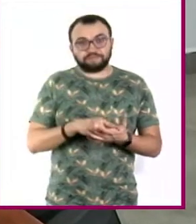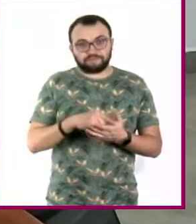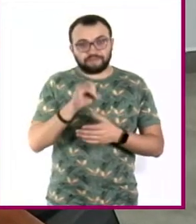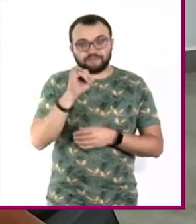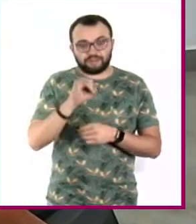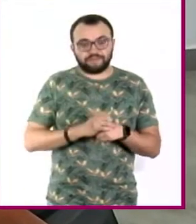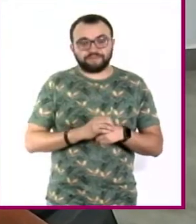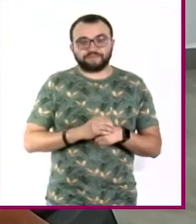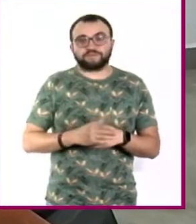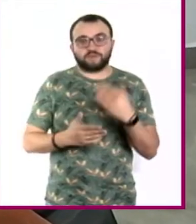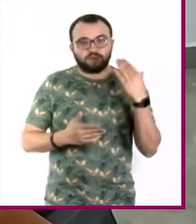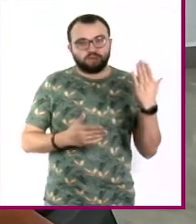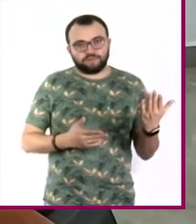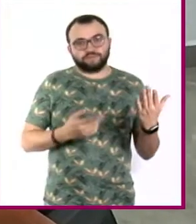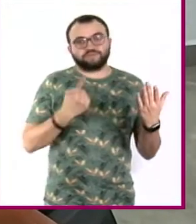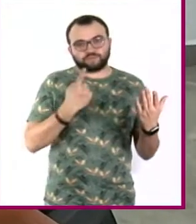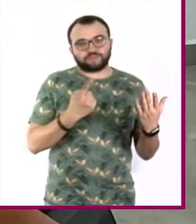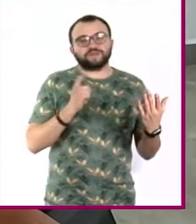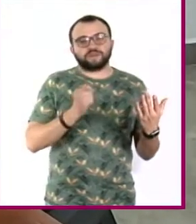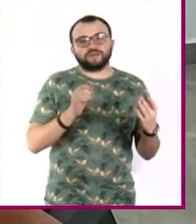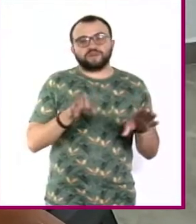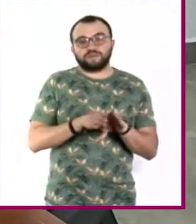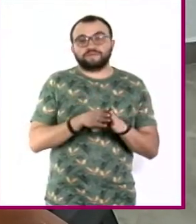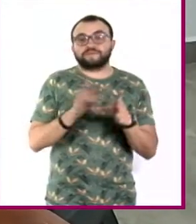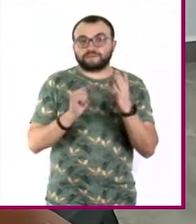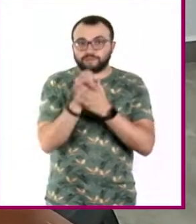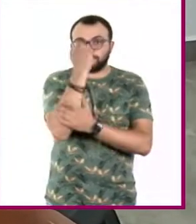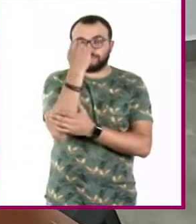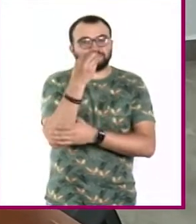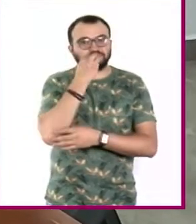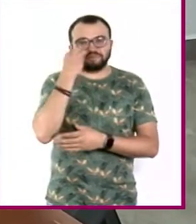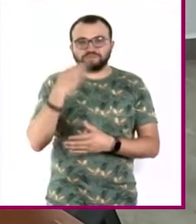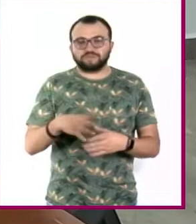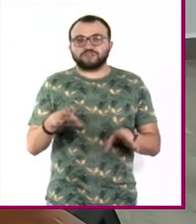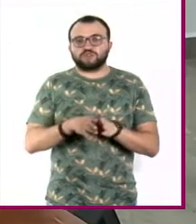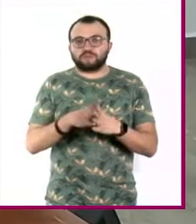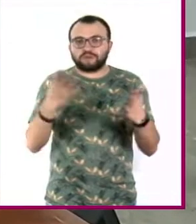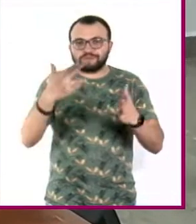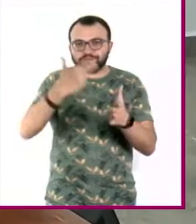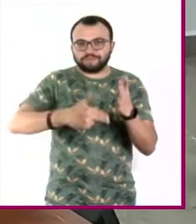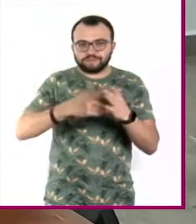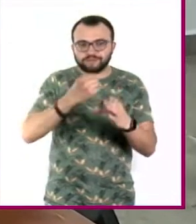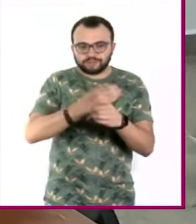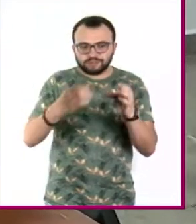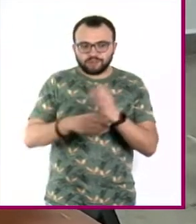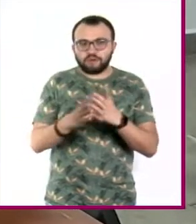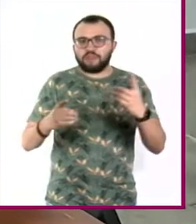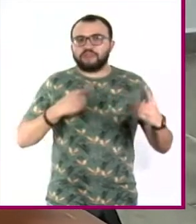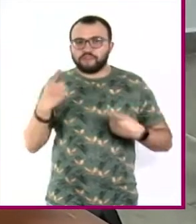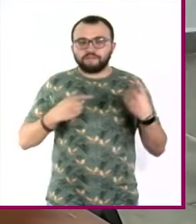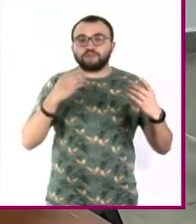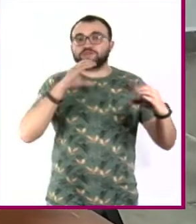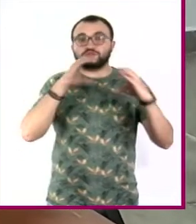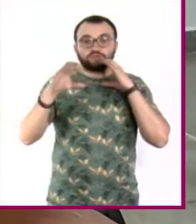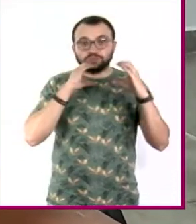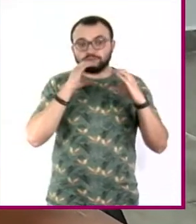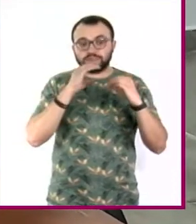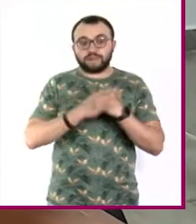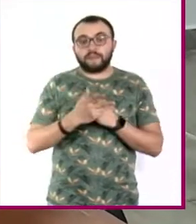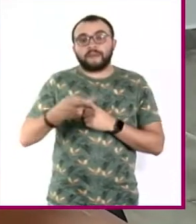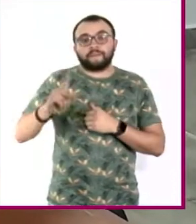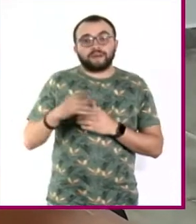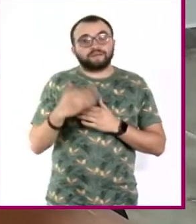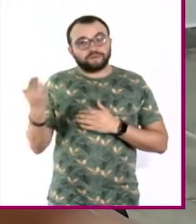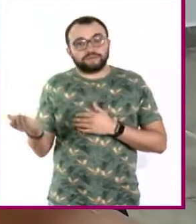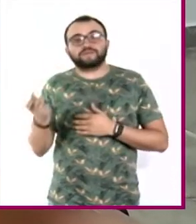Por un lado, la tecnología es una herramienta fantástica para el conocimiento, la diversión y la comunicación. Pero por otro